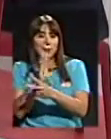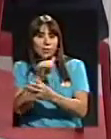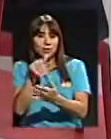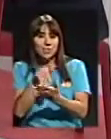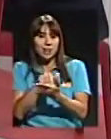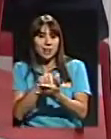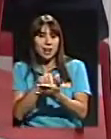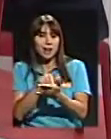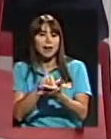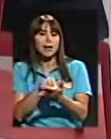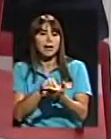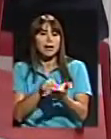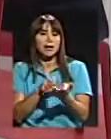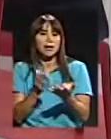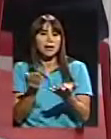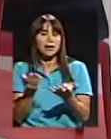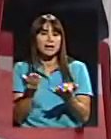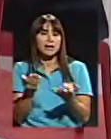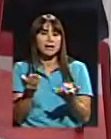actúa, ¿verdad?